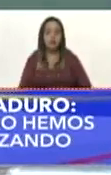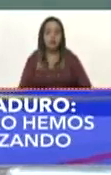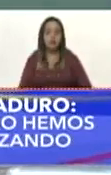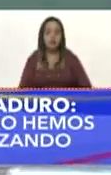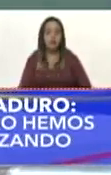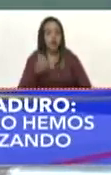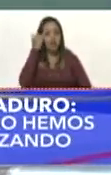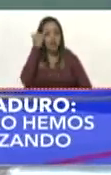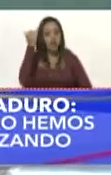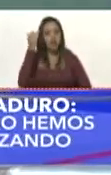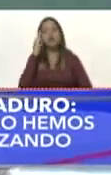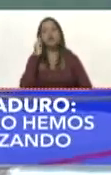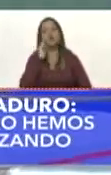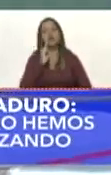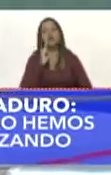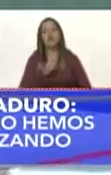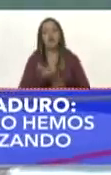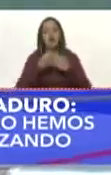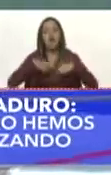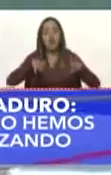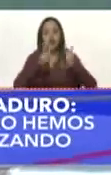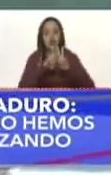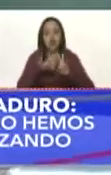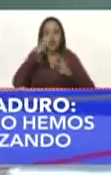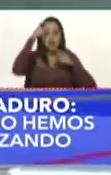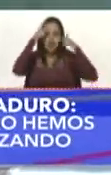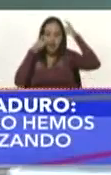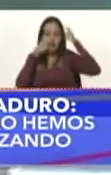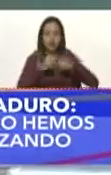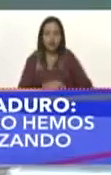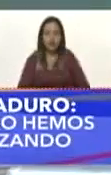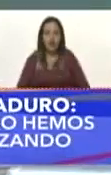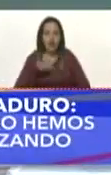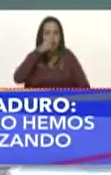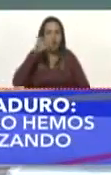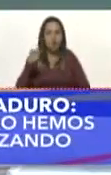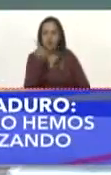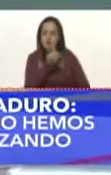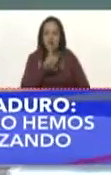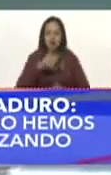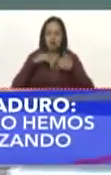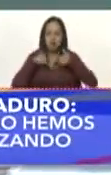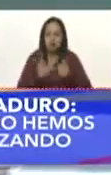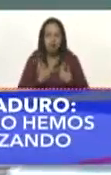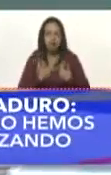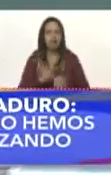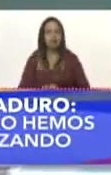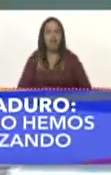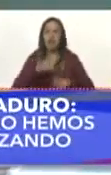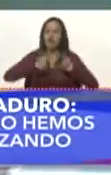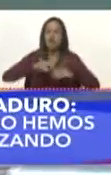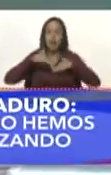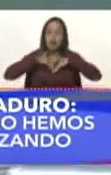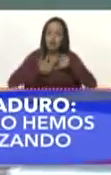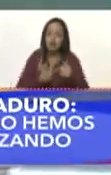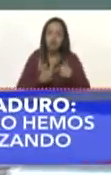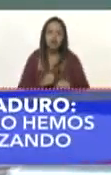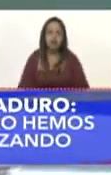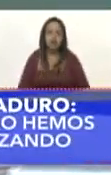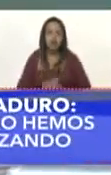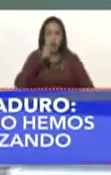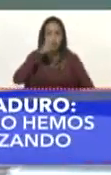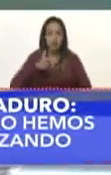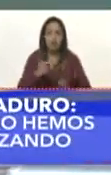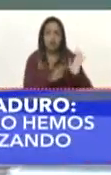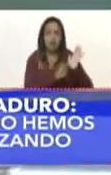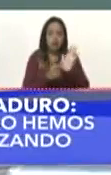con los ideales de Bolívar, con los valores de Chávez, un pueblo que no se ha rendido y que jamás se rendirá y un pueblo que ha